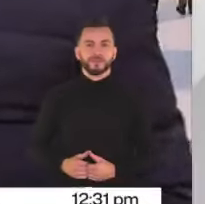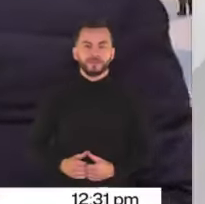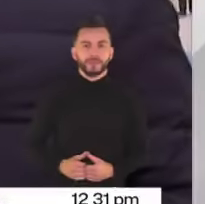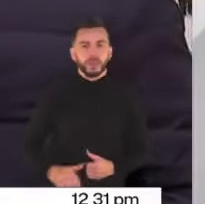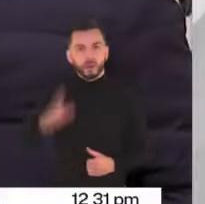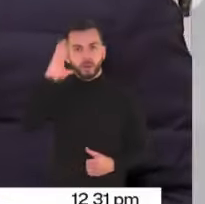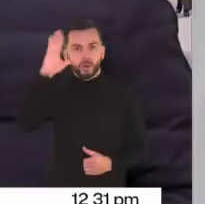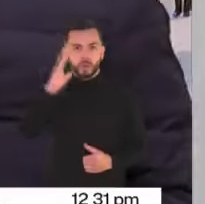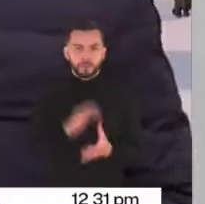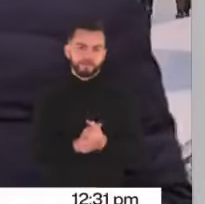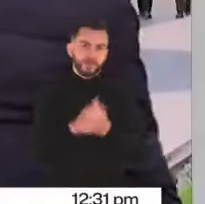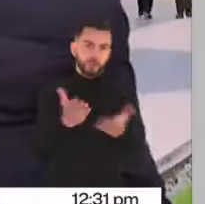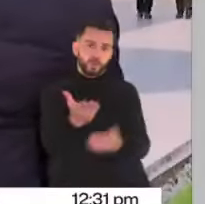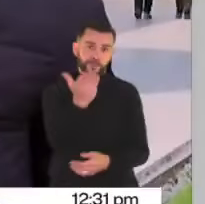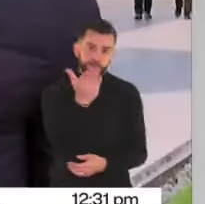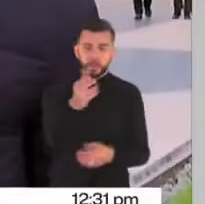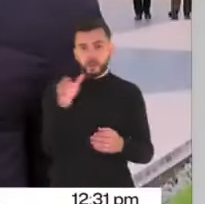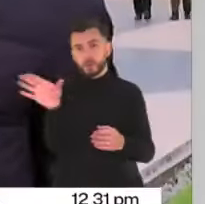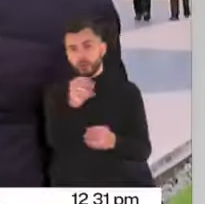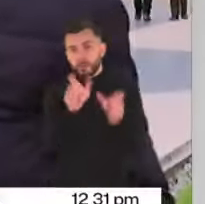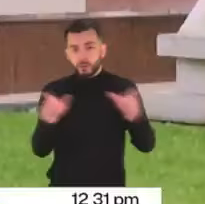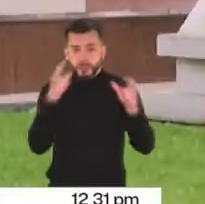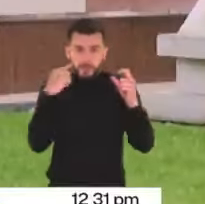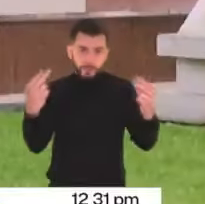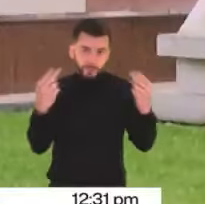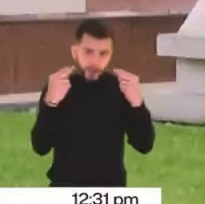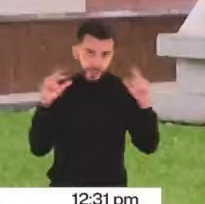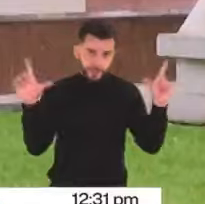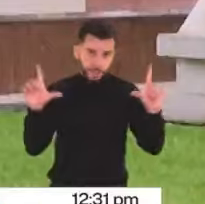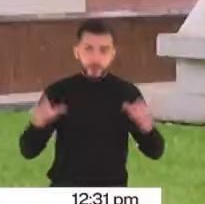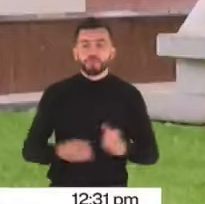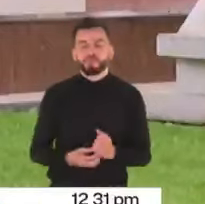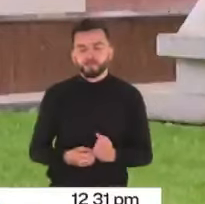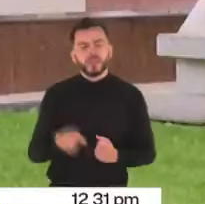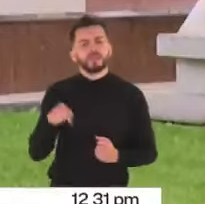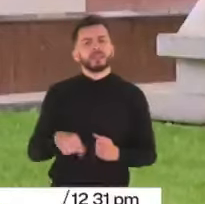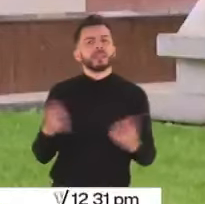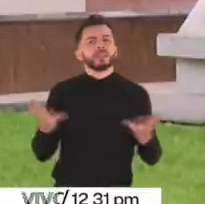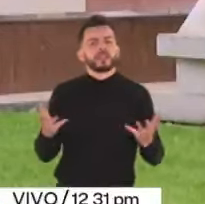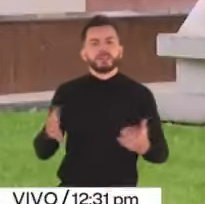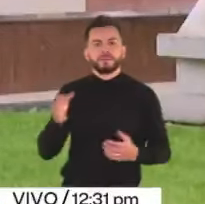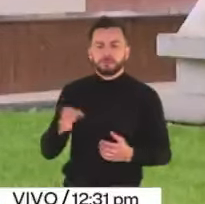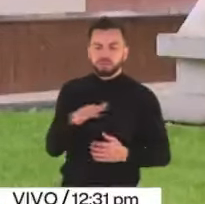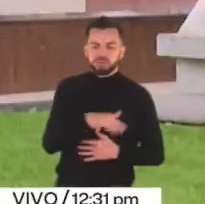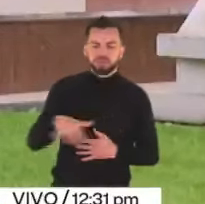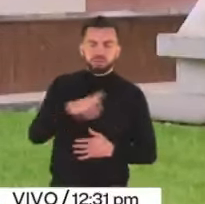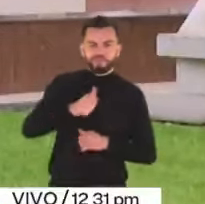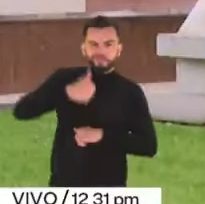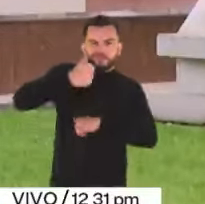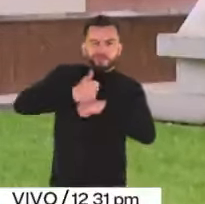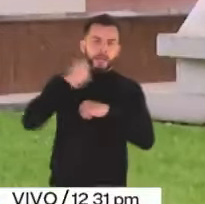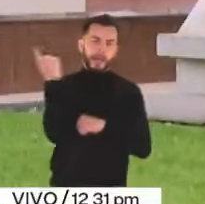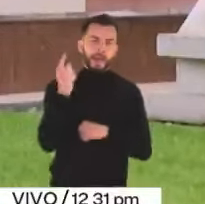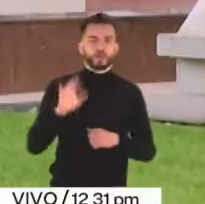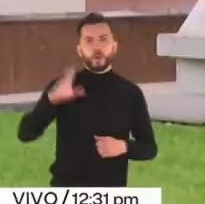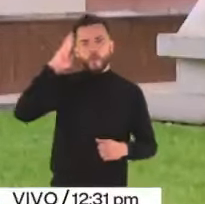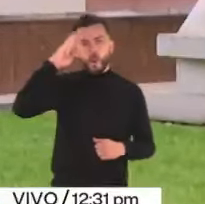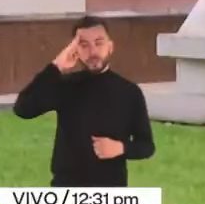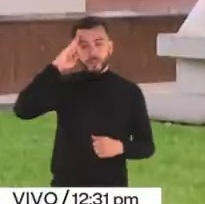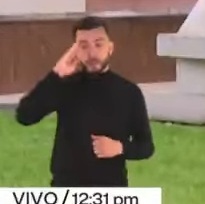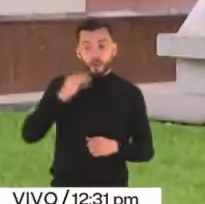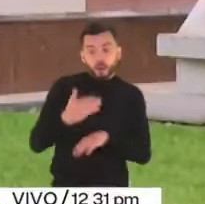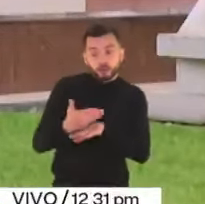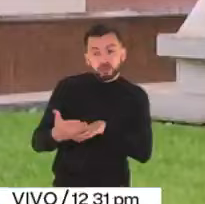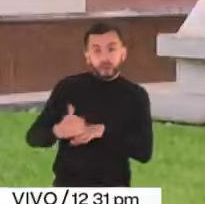¿Qué tal? Un cordial saludo para usted, para todos nuestros televidentes. En efecto, estamos en la Dirección General de la Policía Nacional, lugar en donde en minutos el director